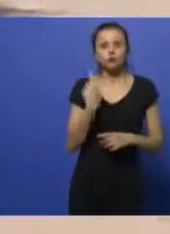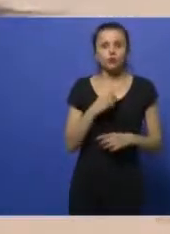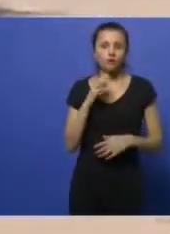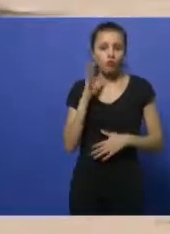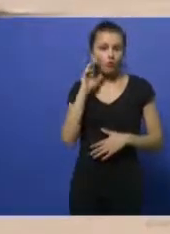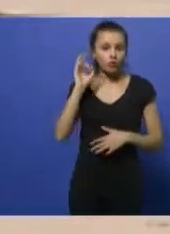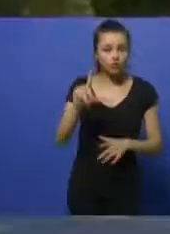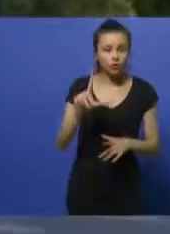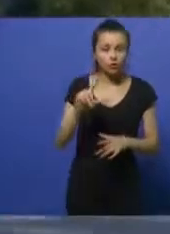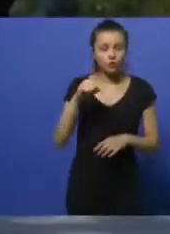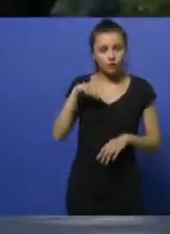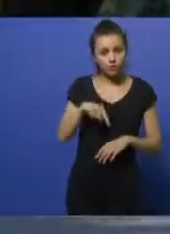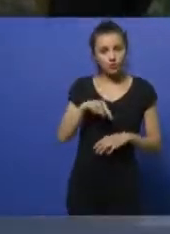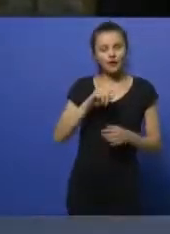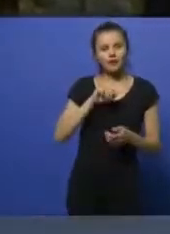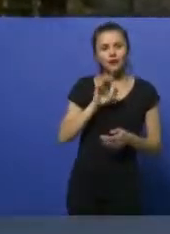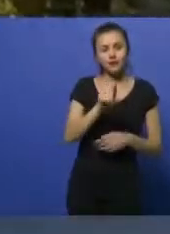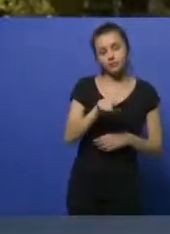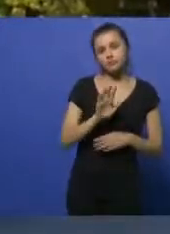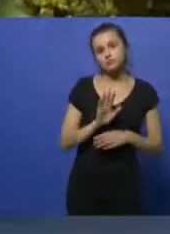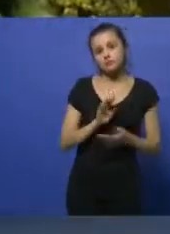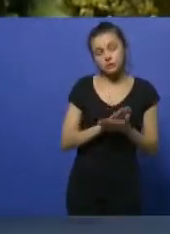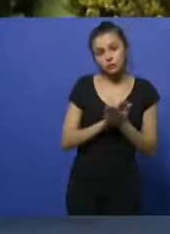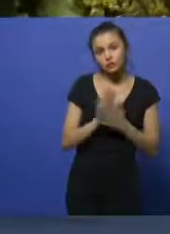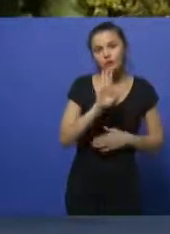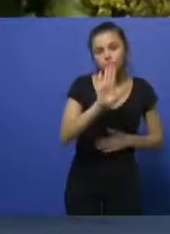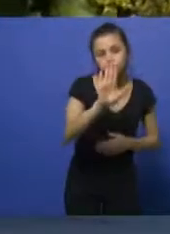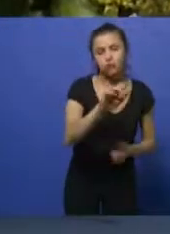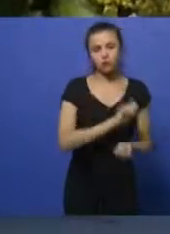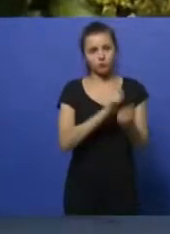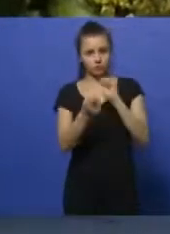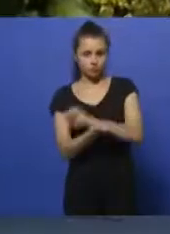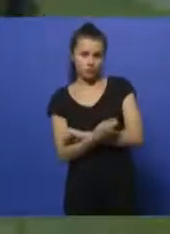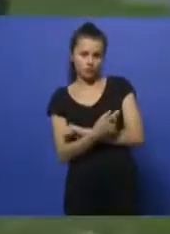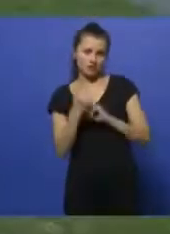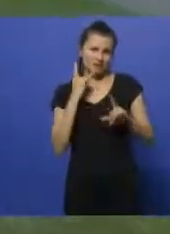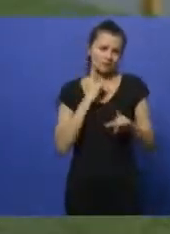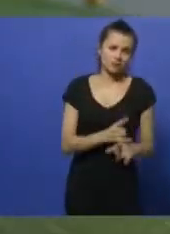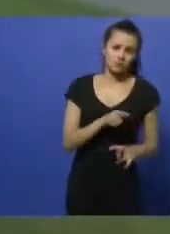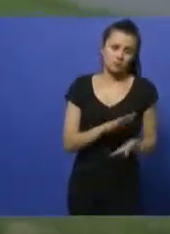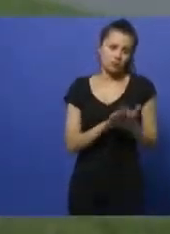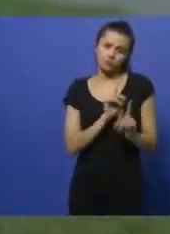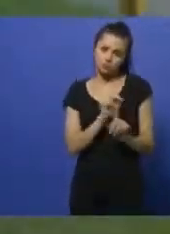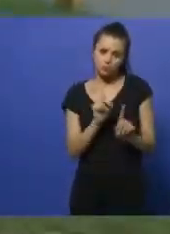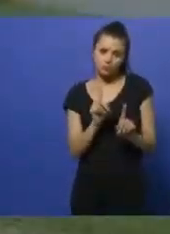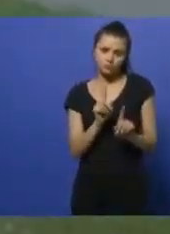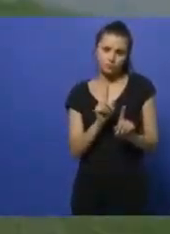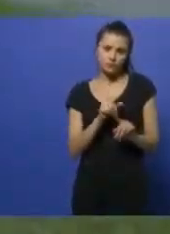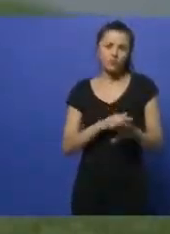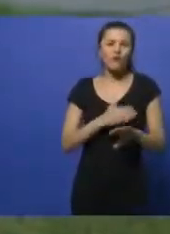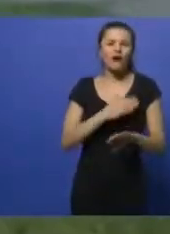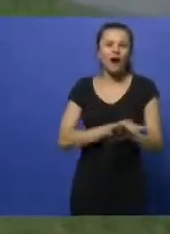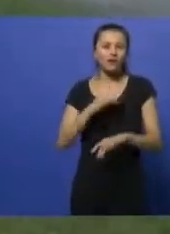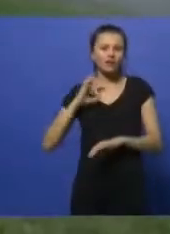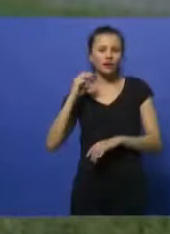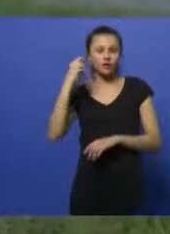Va a cambiar, esta situación en algún momento va a cambiar. Nada es para siempre. Los trabajadores, como lo decía Jorge, que han vivido la década del 90,